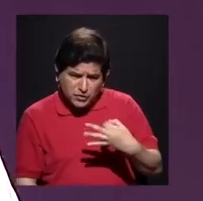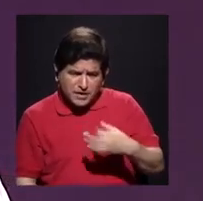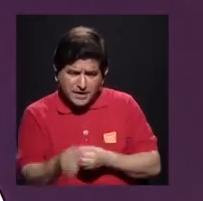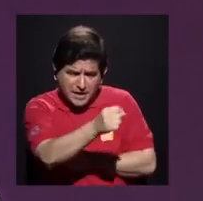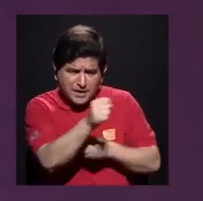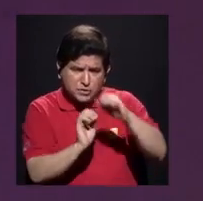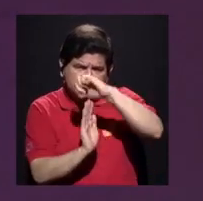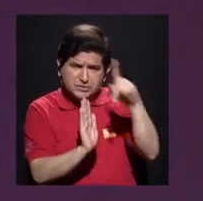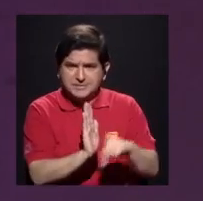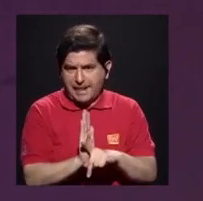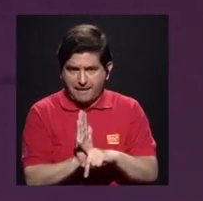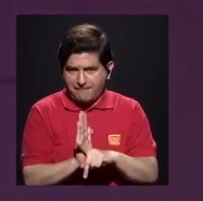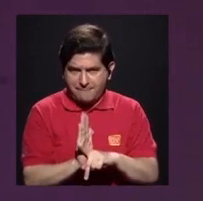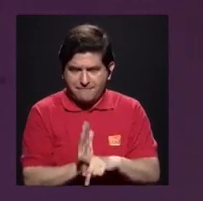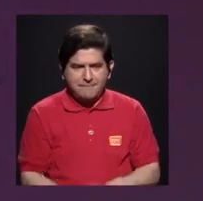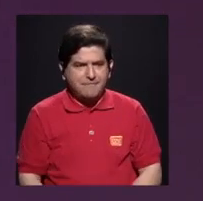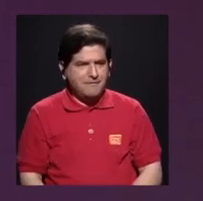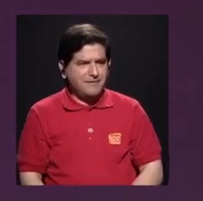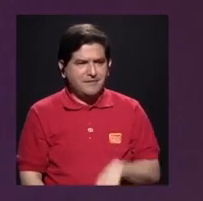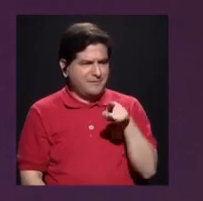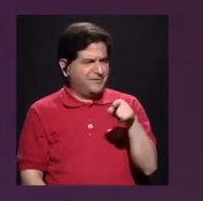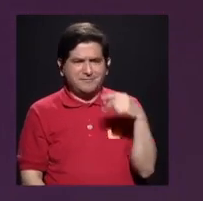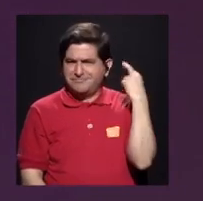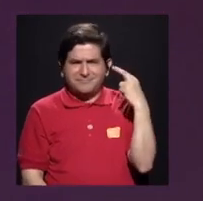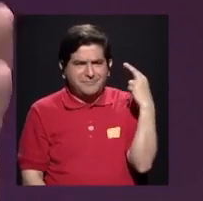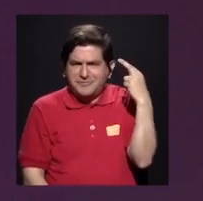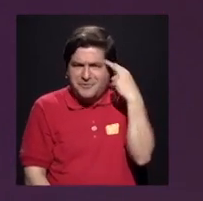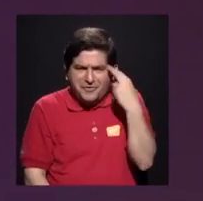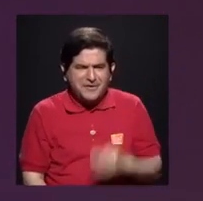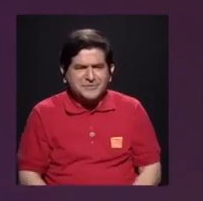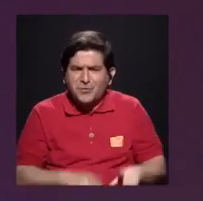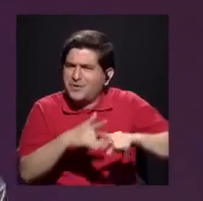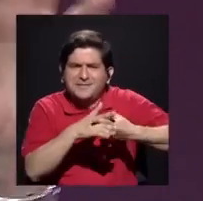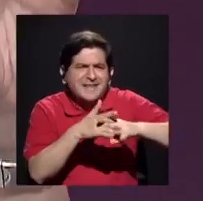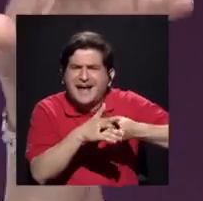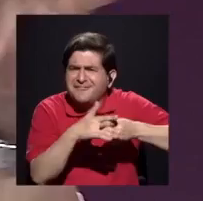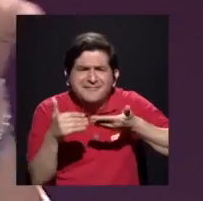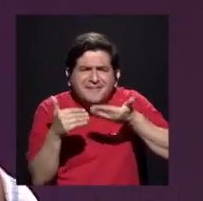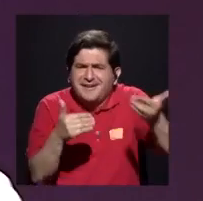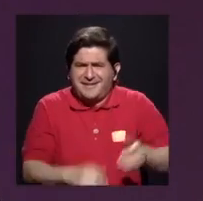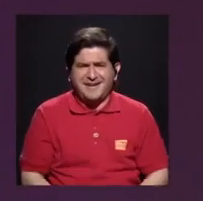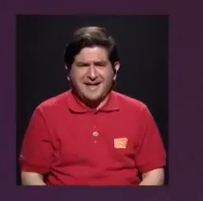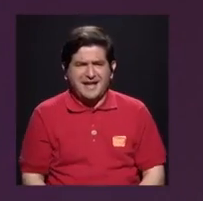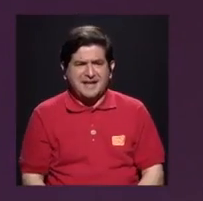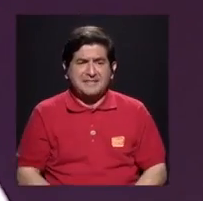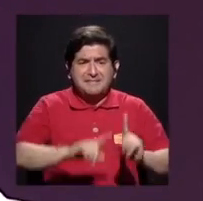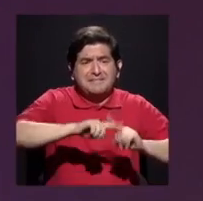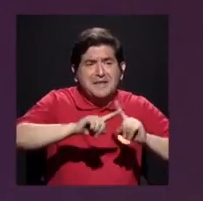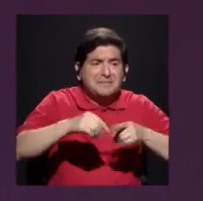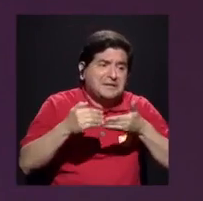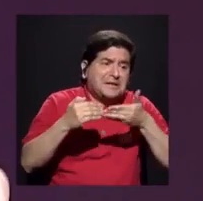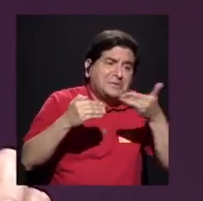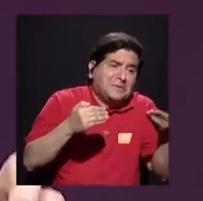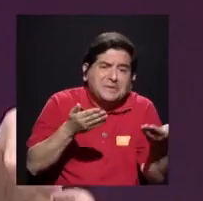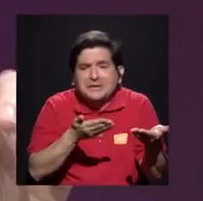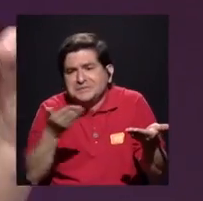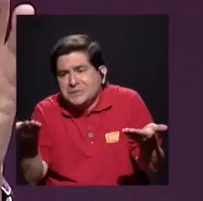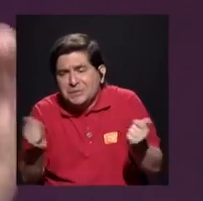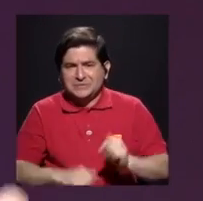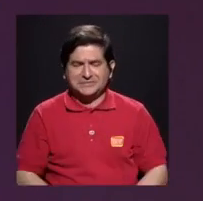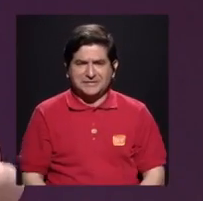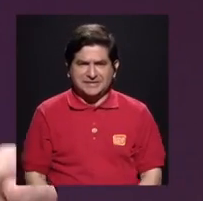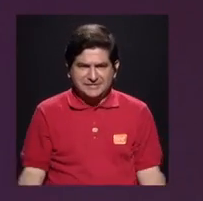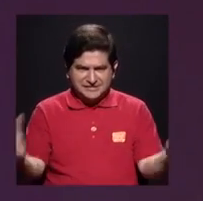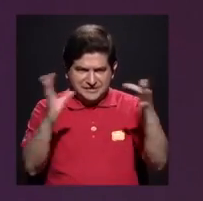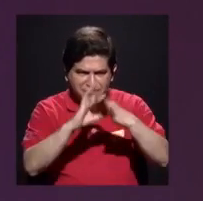sala constitucional no está hecha para hacer remiendos para pegar por aquí por allá retrasos en